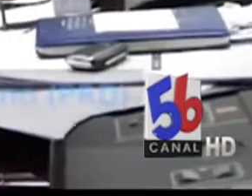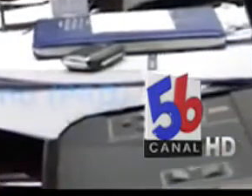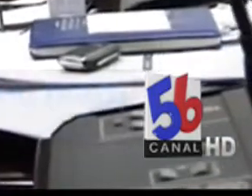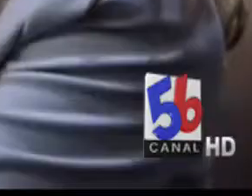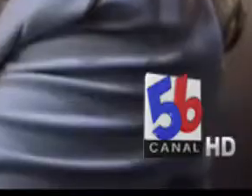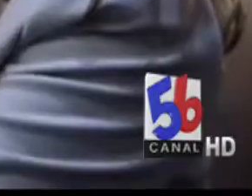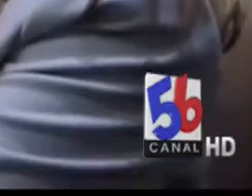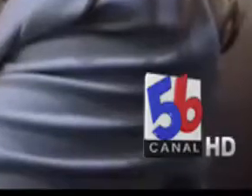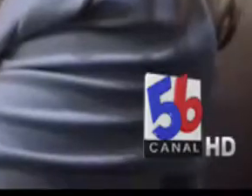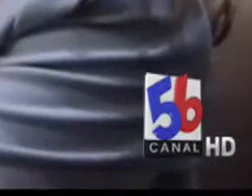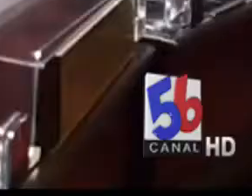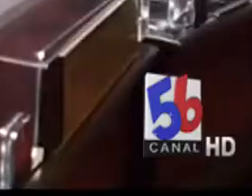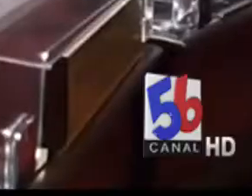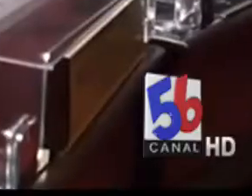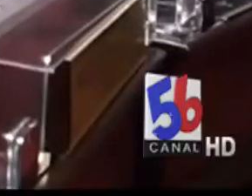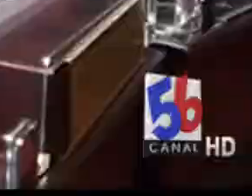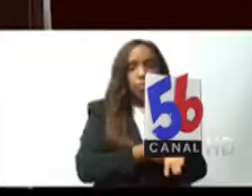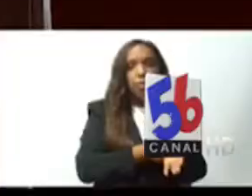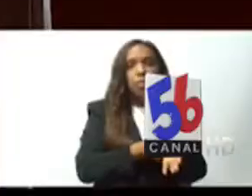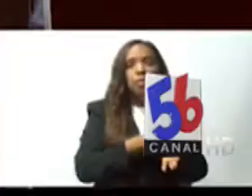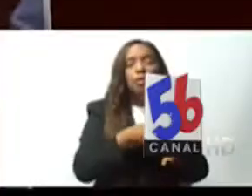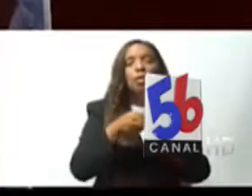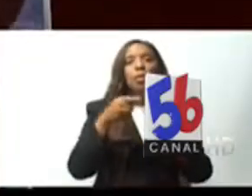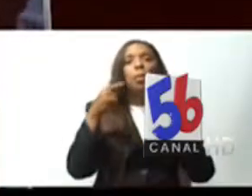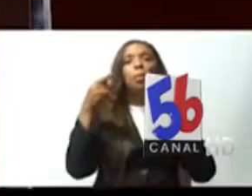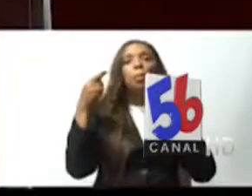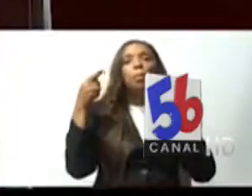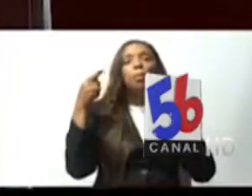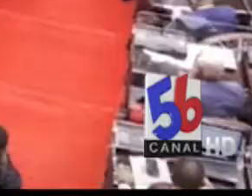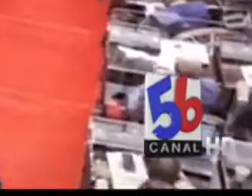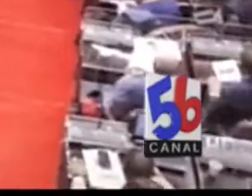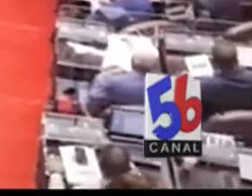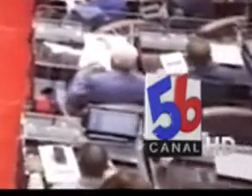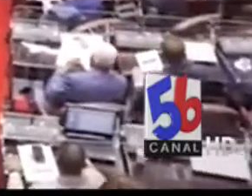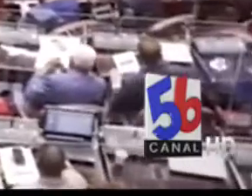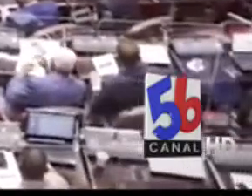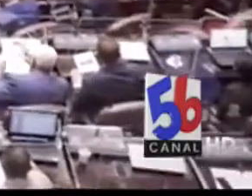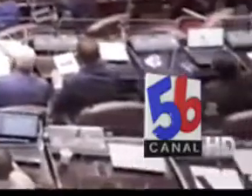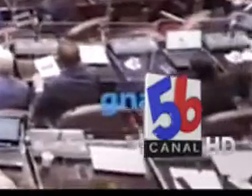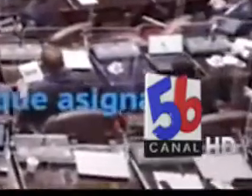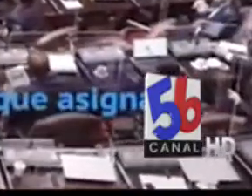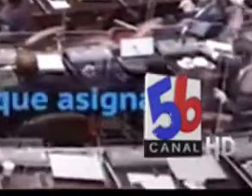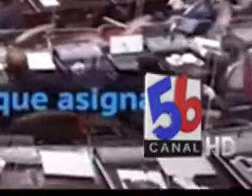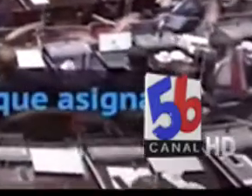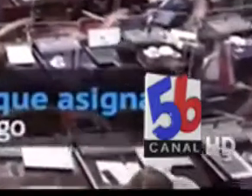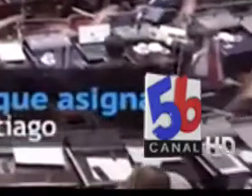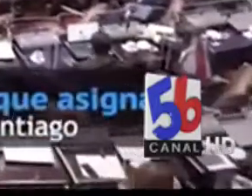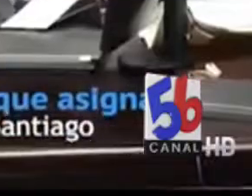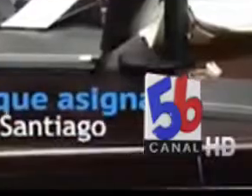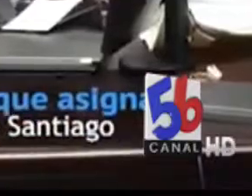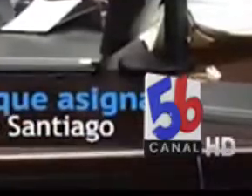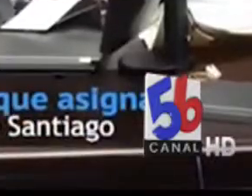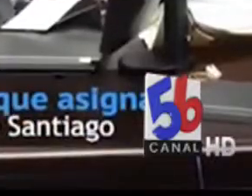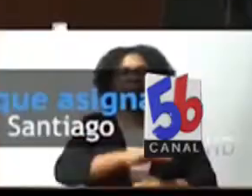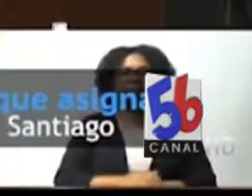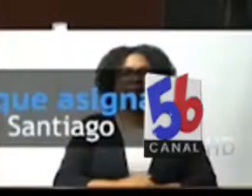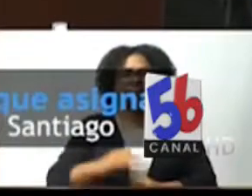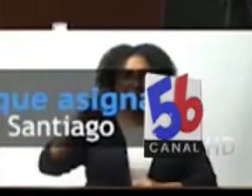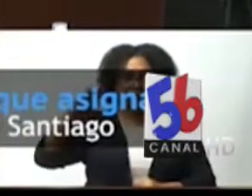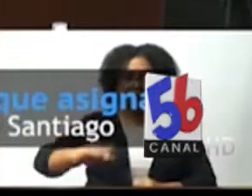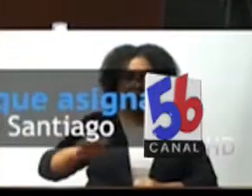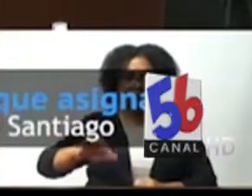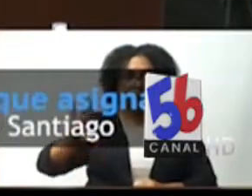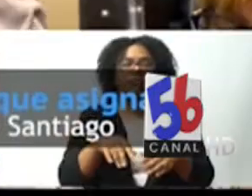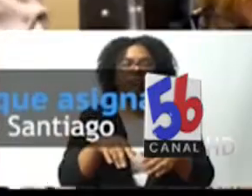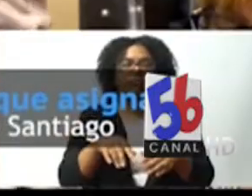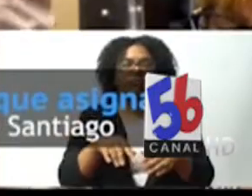Ministerio Público y aseguró que tiene cómo justificar sus bienes. Por otra parte, la Cámara de Diputados aprobó en primera lectura